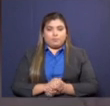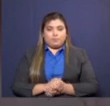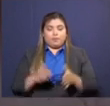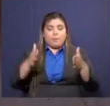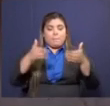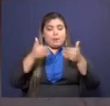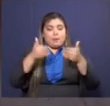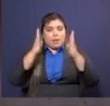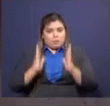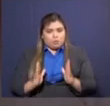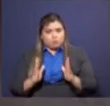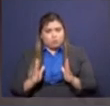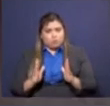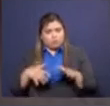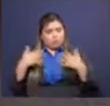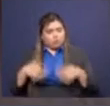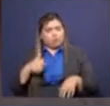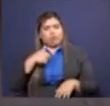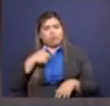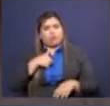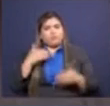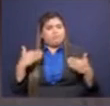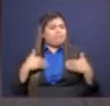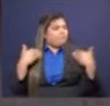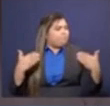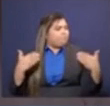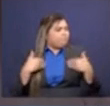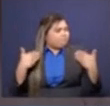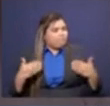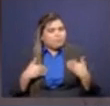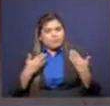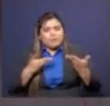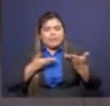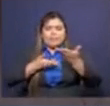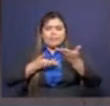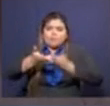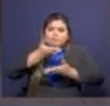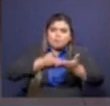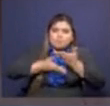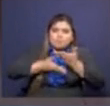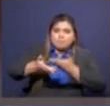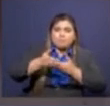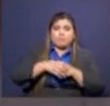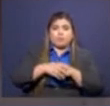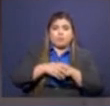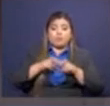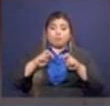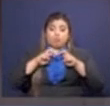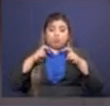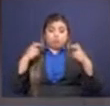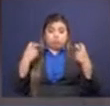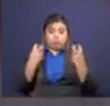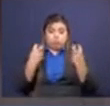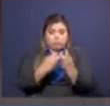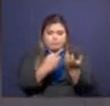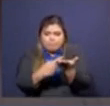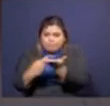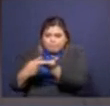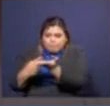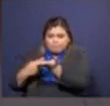me complace compartirles que la mesa de diálogo tripartita por la